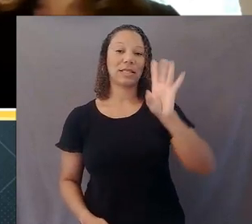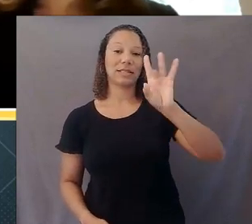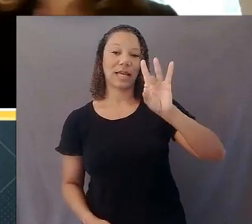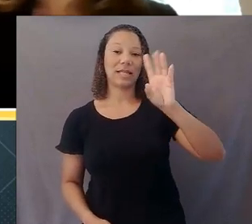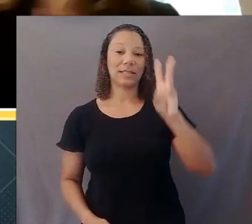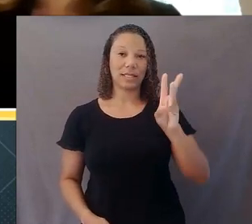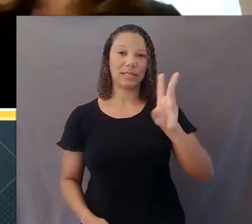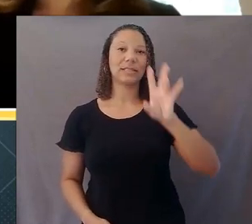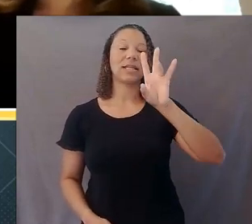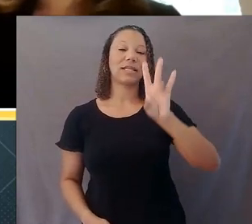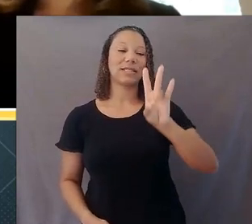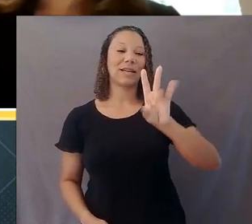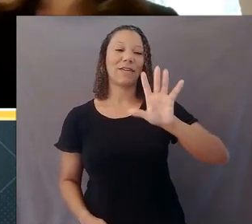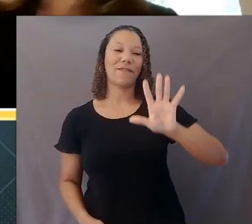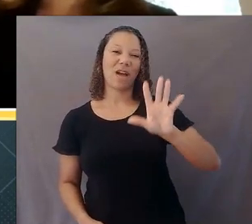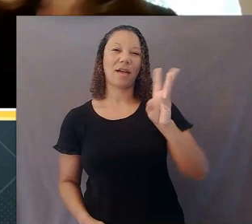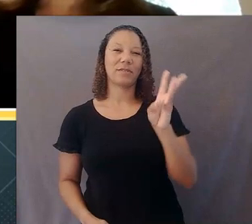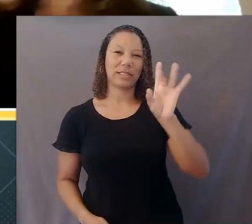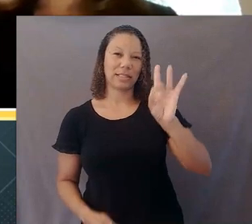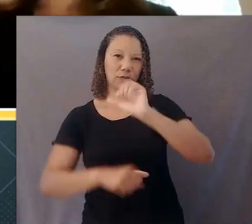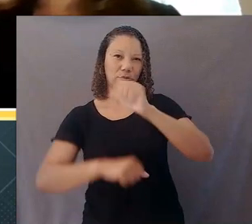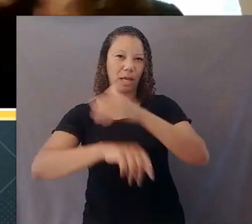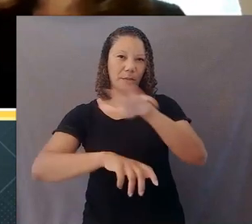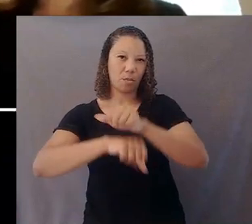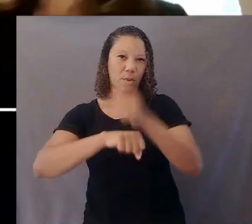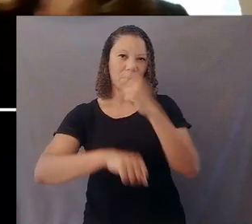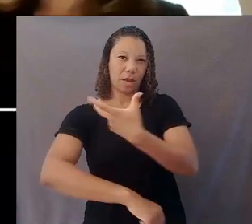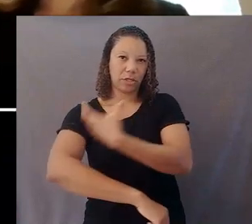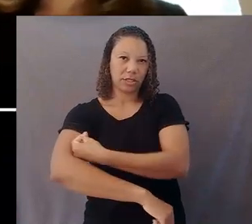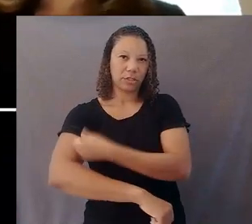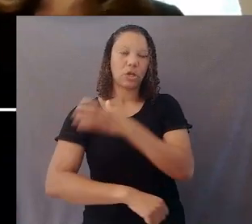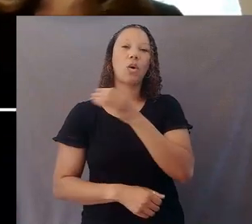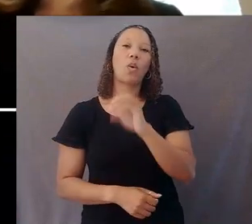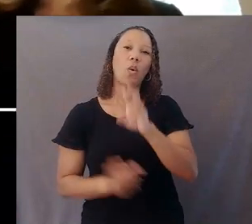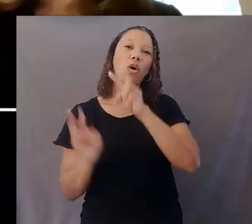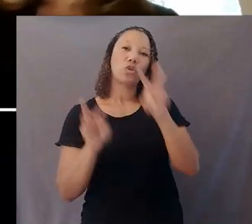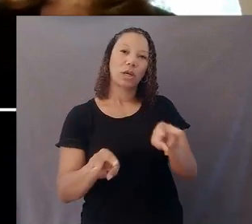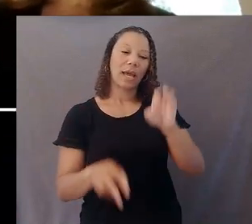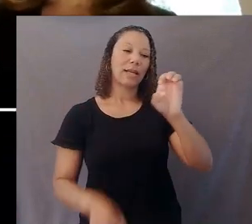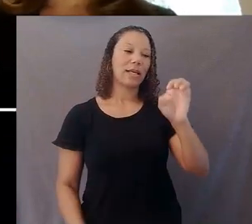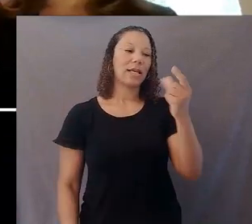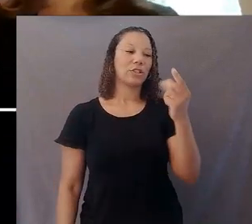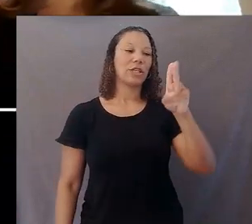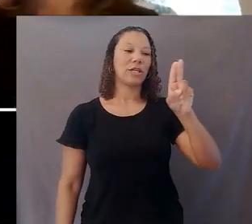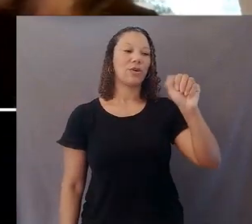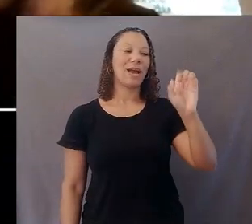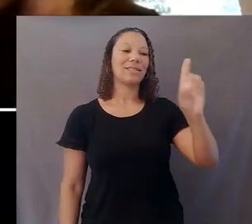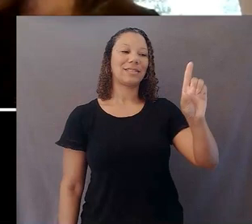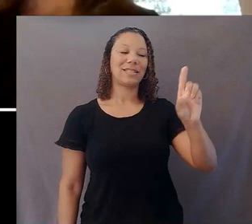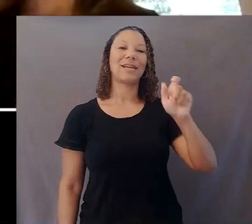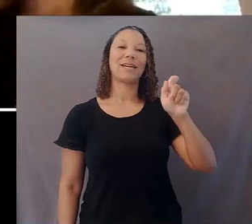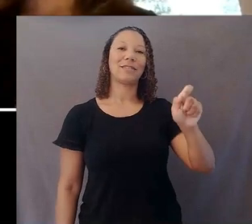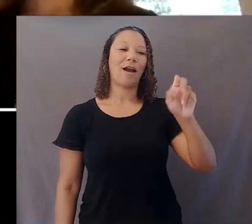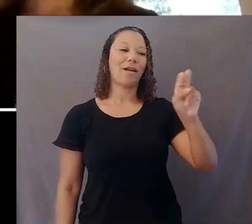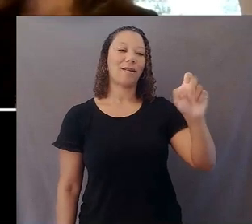916-686-7568 to schedule an appointment. And for more information, visit egusd.net. Carmen. Hablando